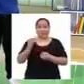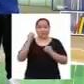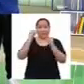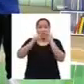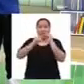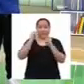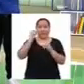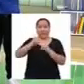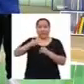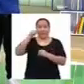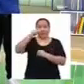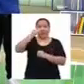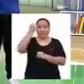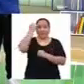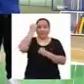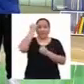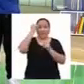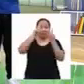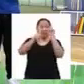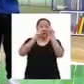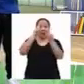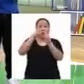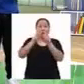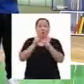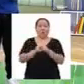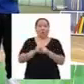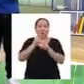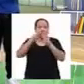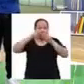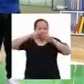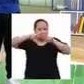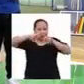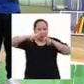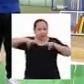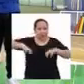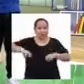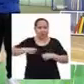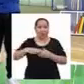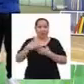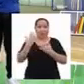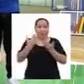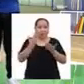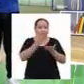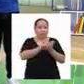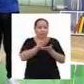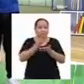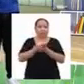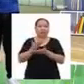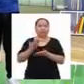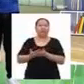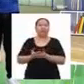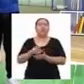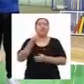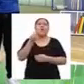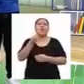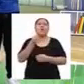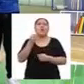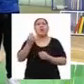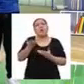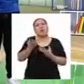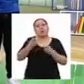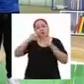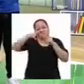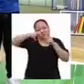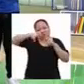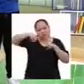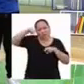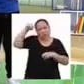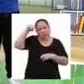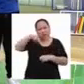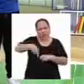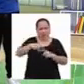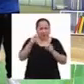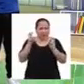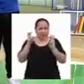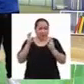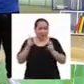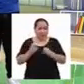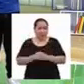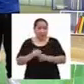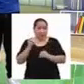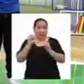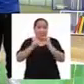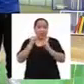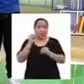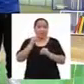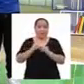Planteamos nuestra pregunta de estudio. Luego, justificamos por qué queremos investigar sobre el tema seleccionado y determinamos